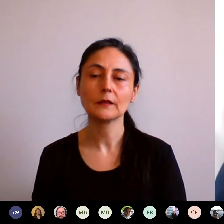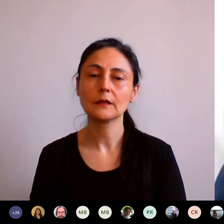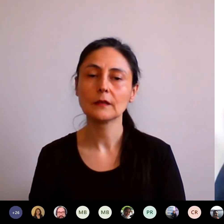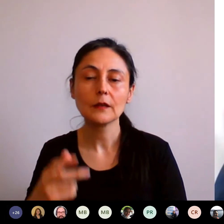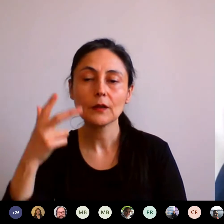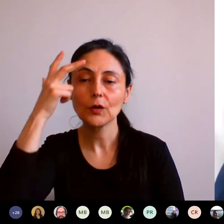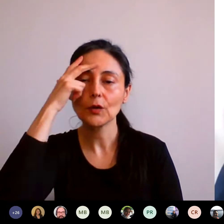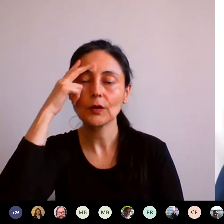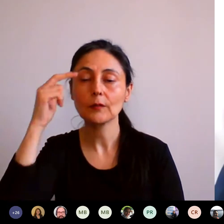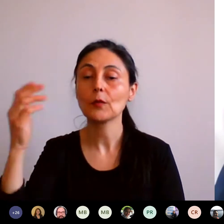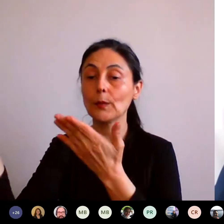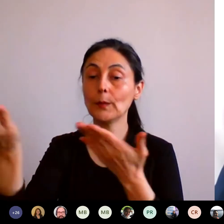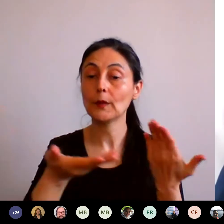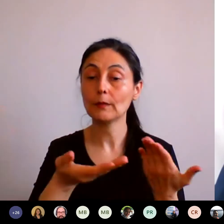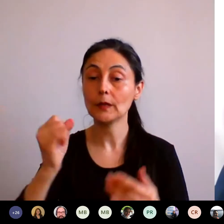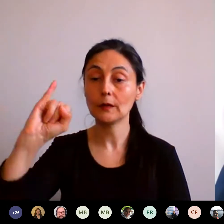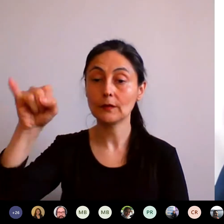Bienvenido, Javier.